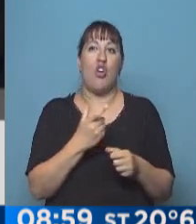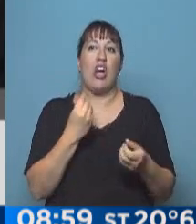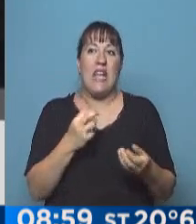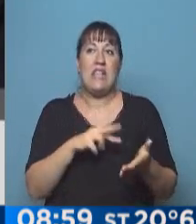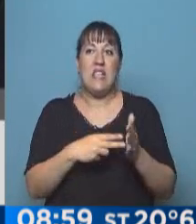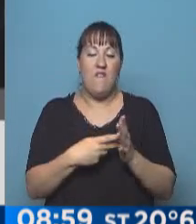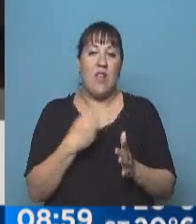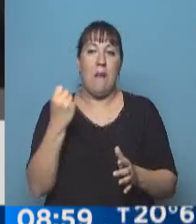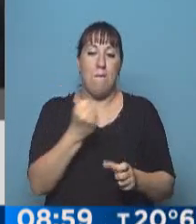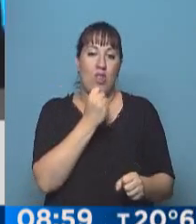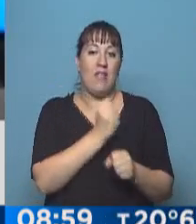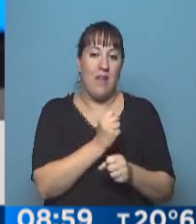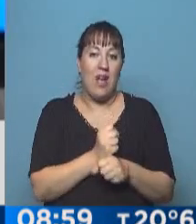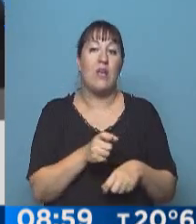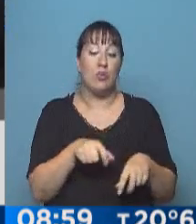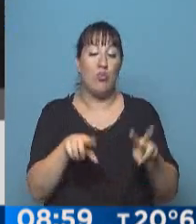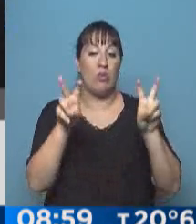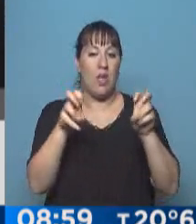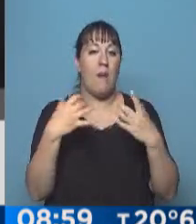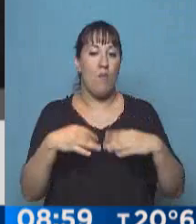esto, es un tema muy preocupante